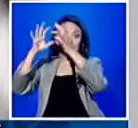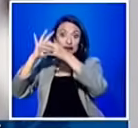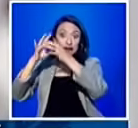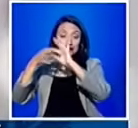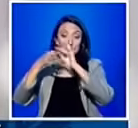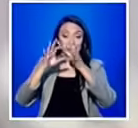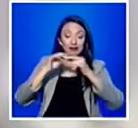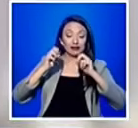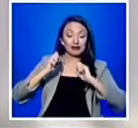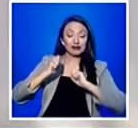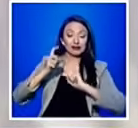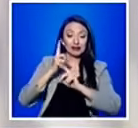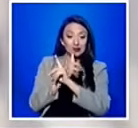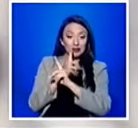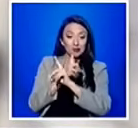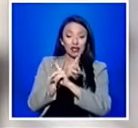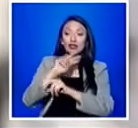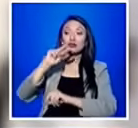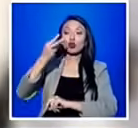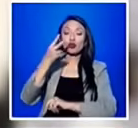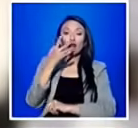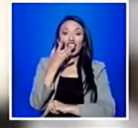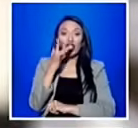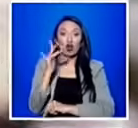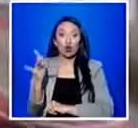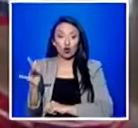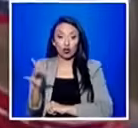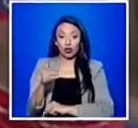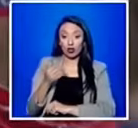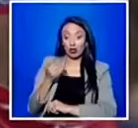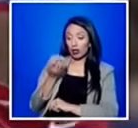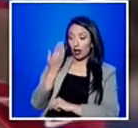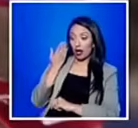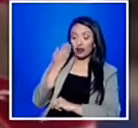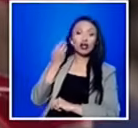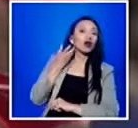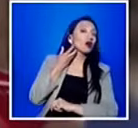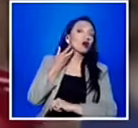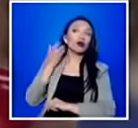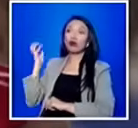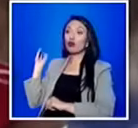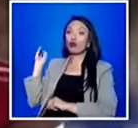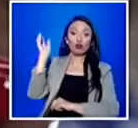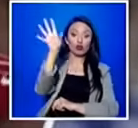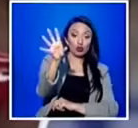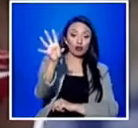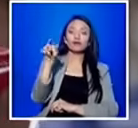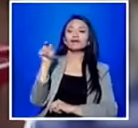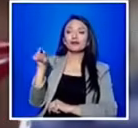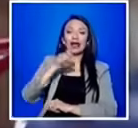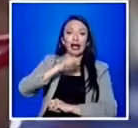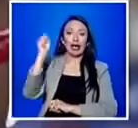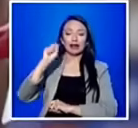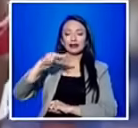segunda medalla en París 2024, tras el bronce de Paulette Méndez en la prueba de impulso de